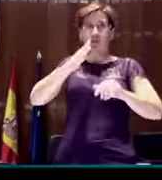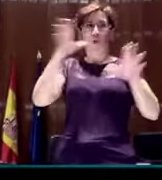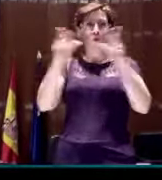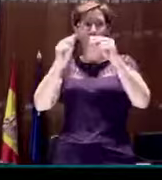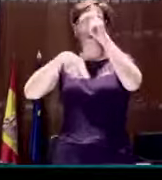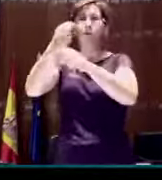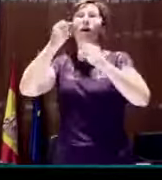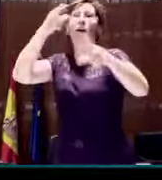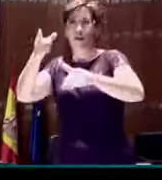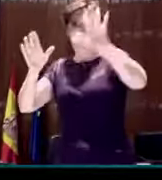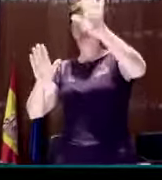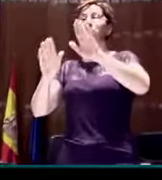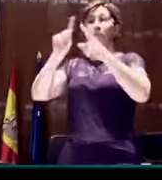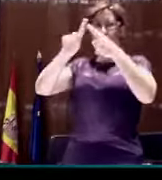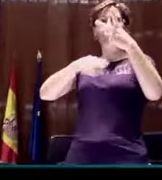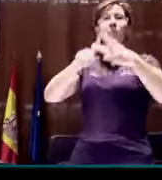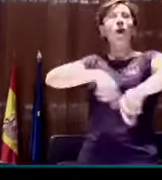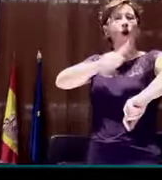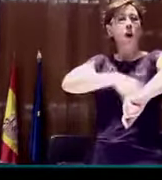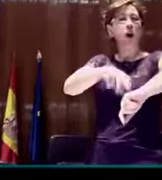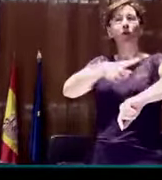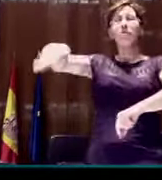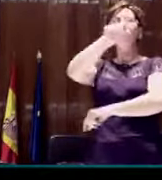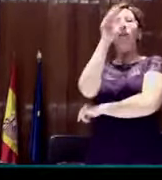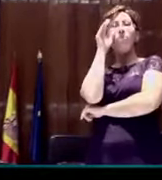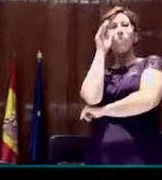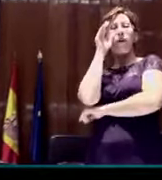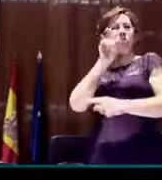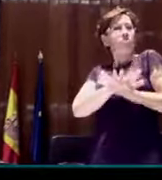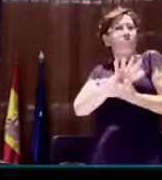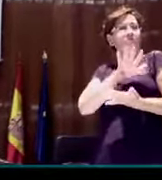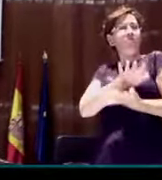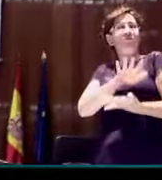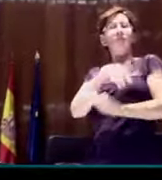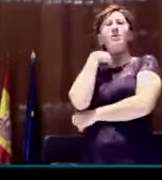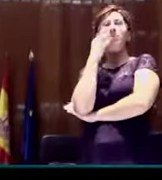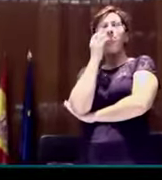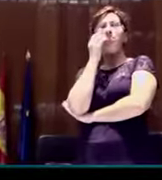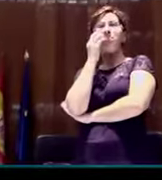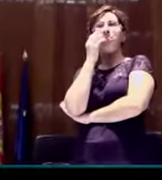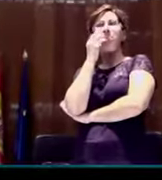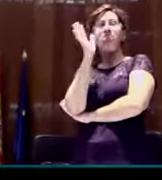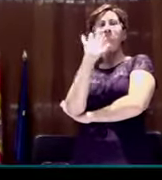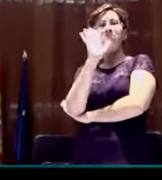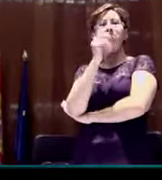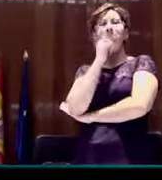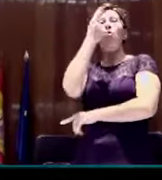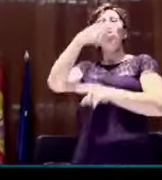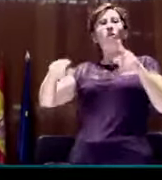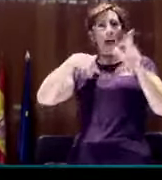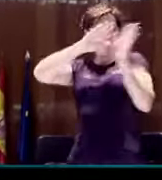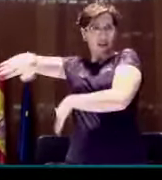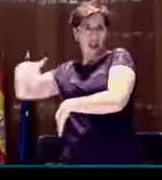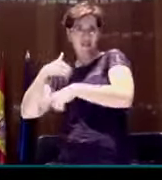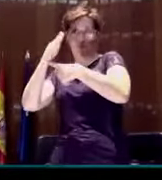cosa, llevamos muchas horas aquí escuchando pasivamente y una de las cosas que vamos a proponer al final y que vamos a hablar